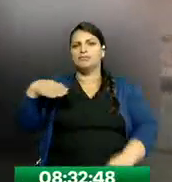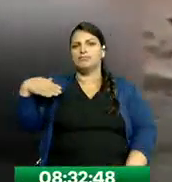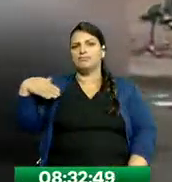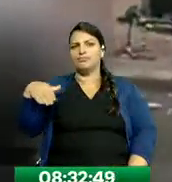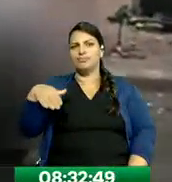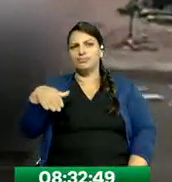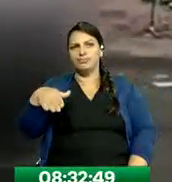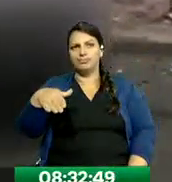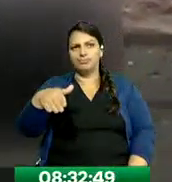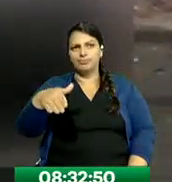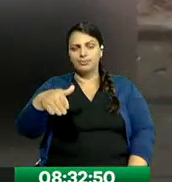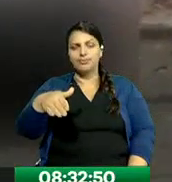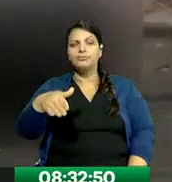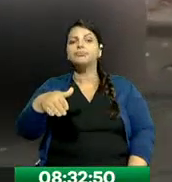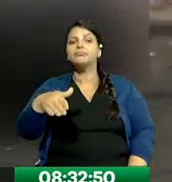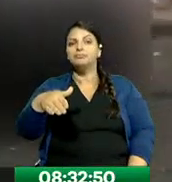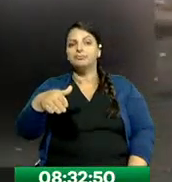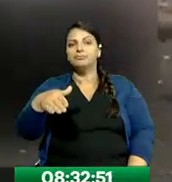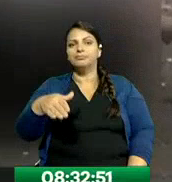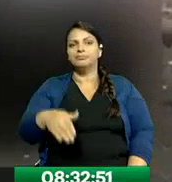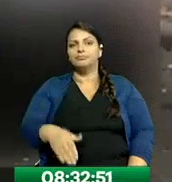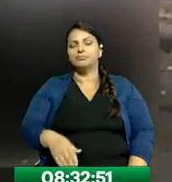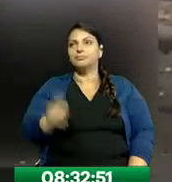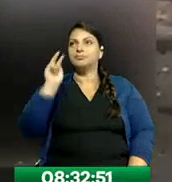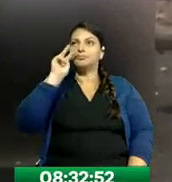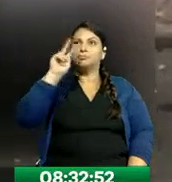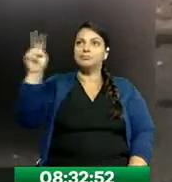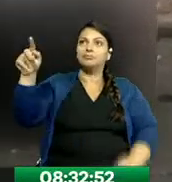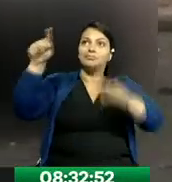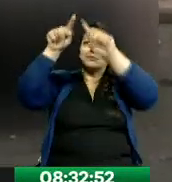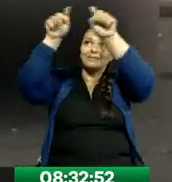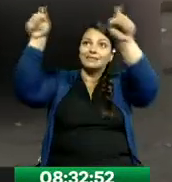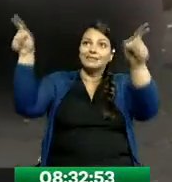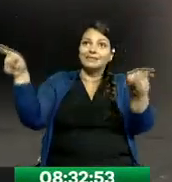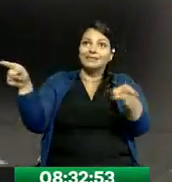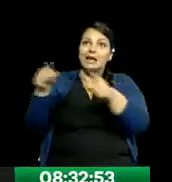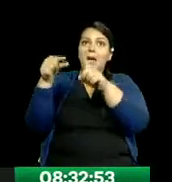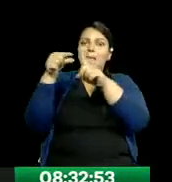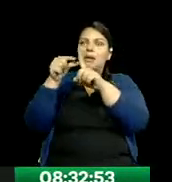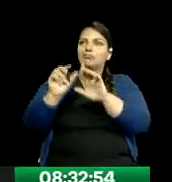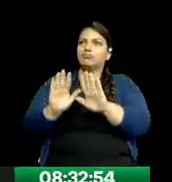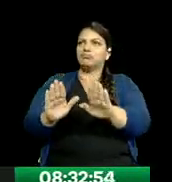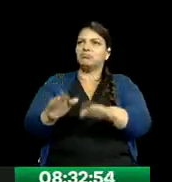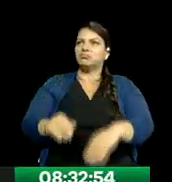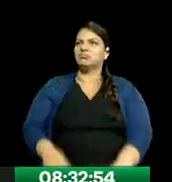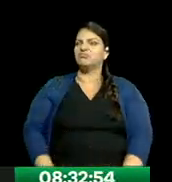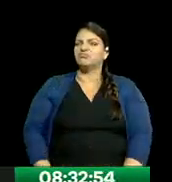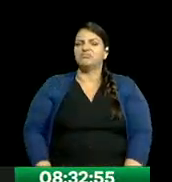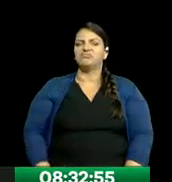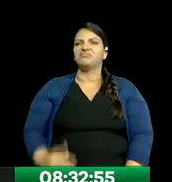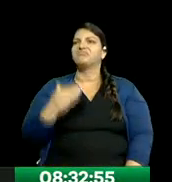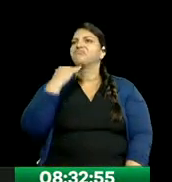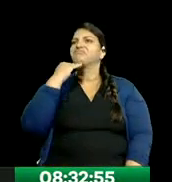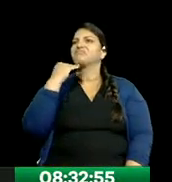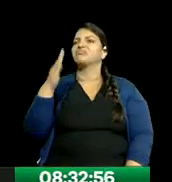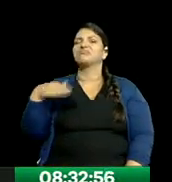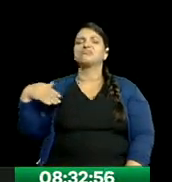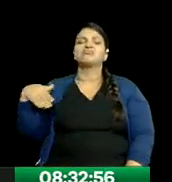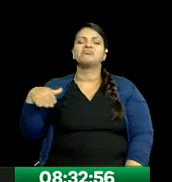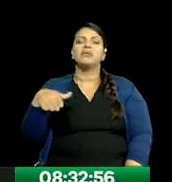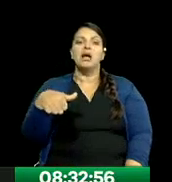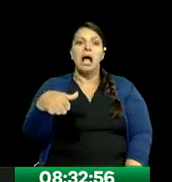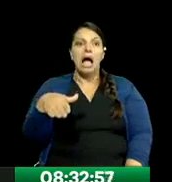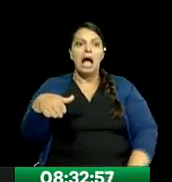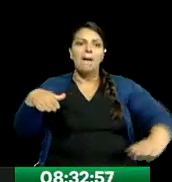Al parecer, uno de los conductores no acató el disco pare. Ambos fueron trasladados a la casa de